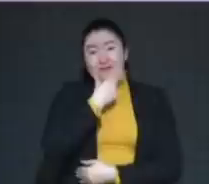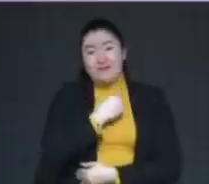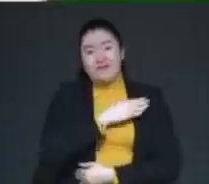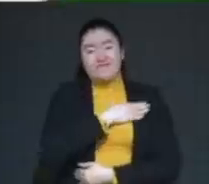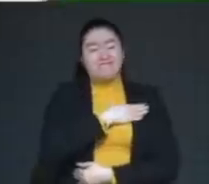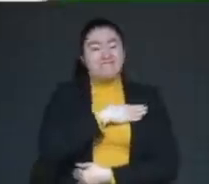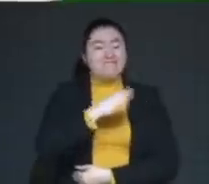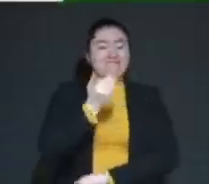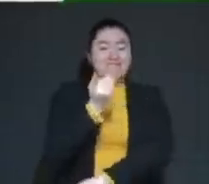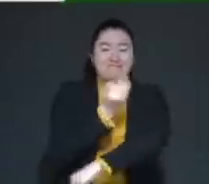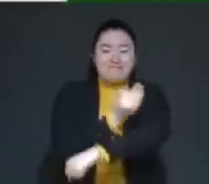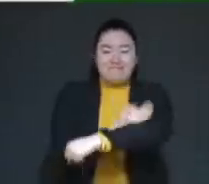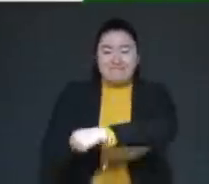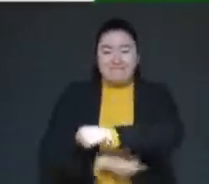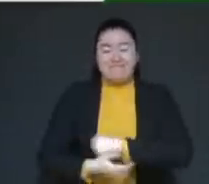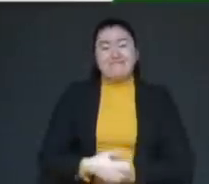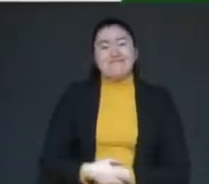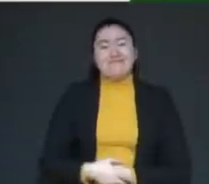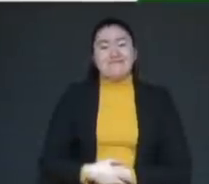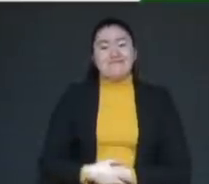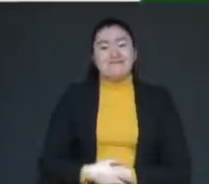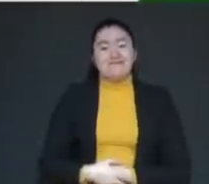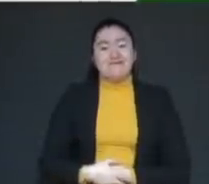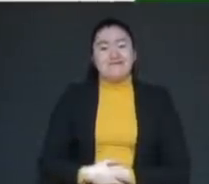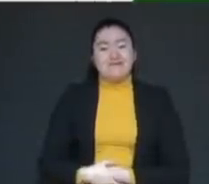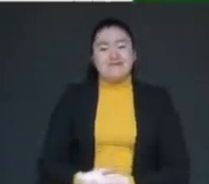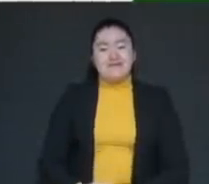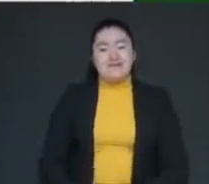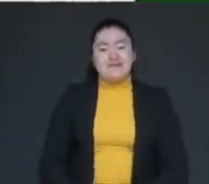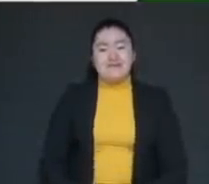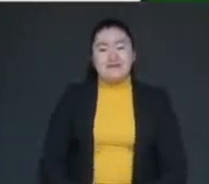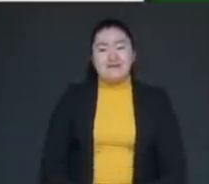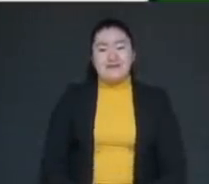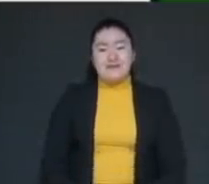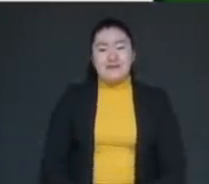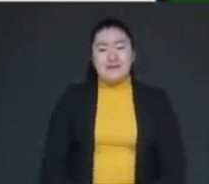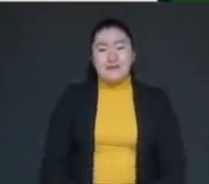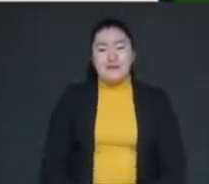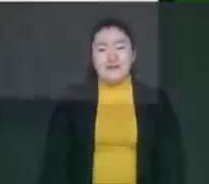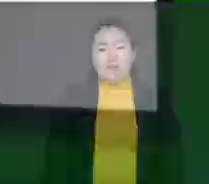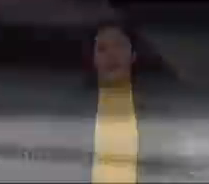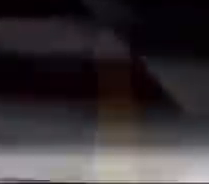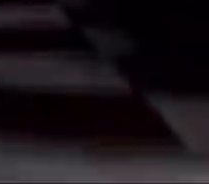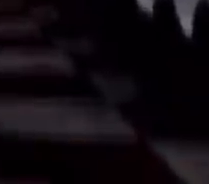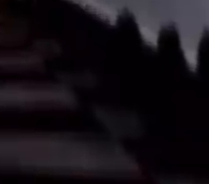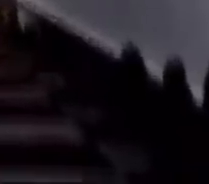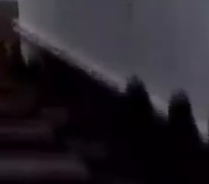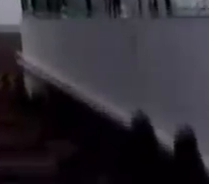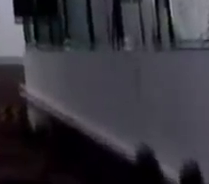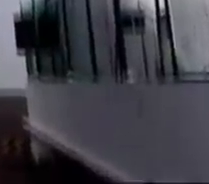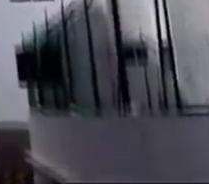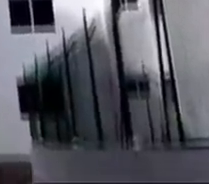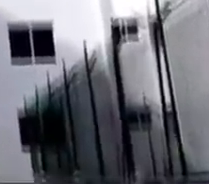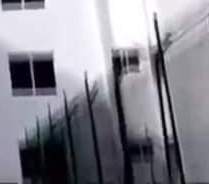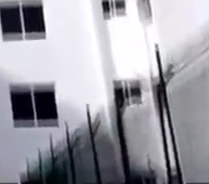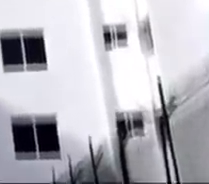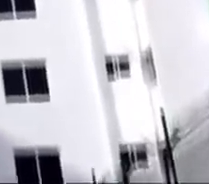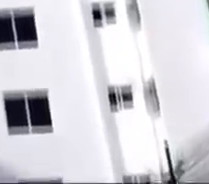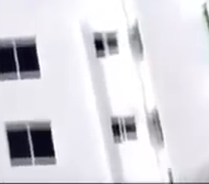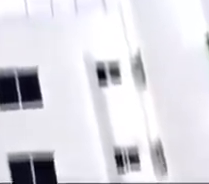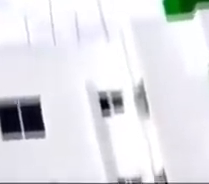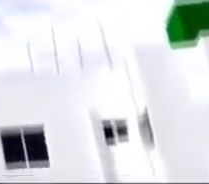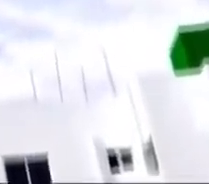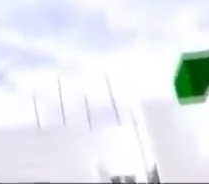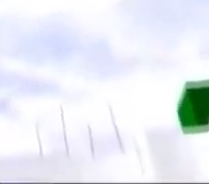para la vivienda. Eso se acabó en este gobierno, se acabó la corrupción y eso nos permite tener mucho más recursos